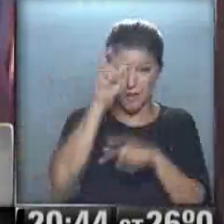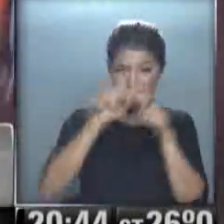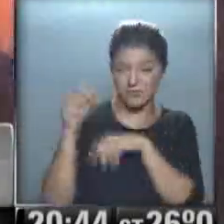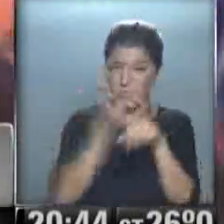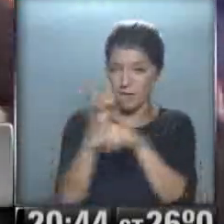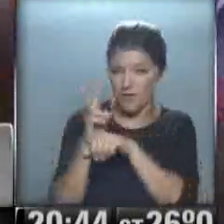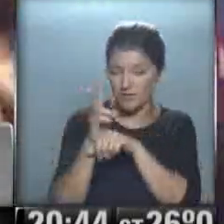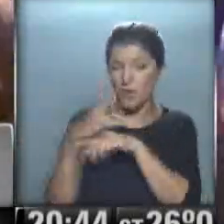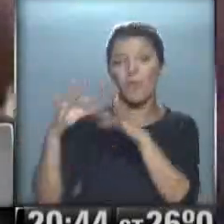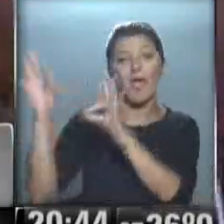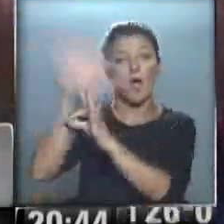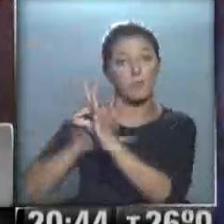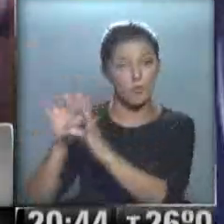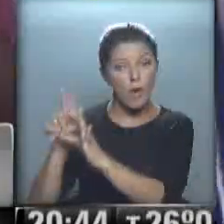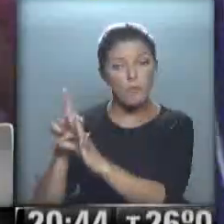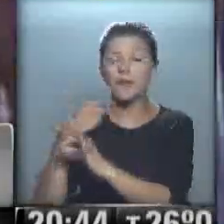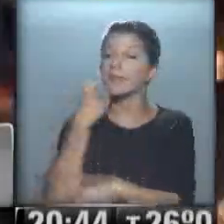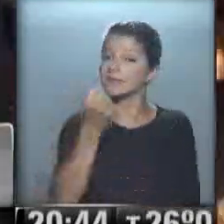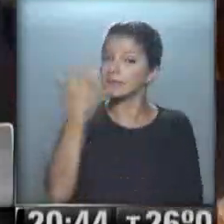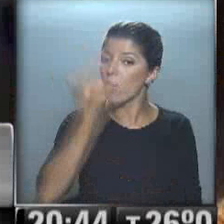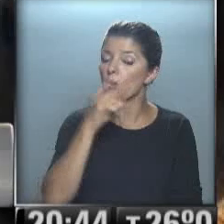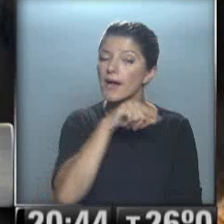de la Comisión Europea asegura que hay